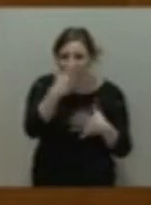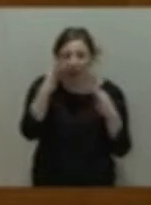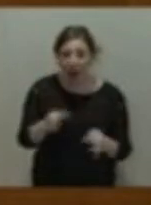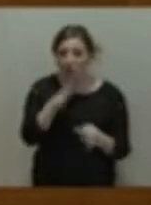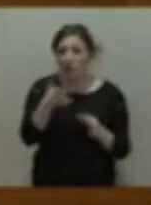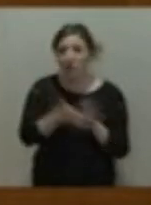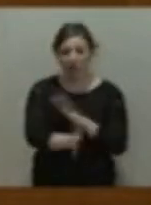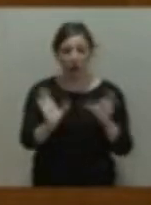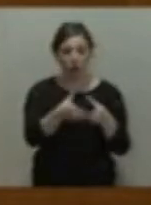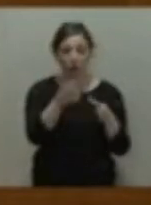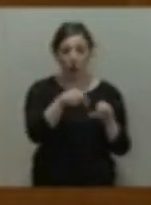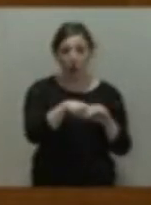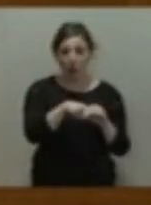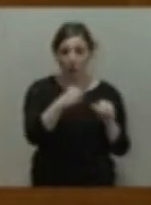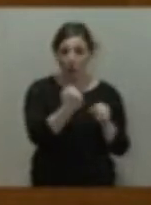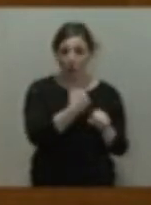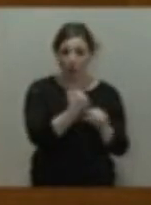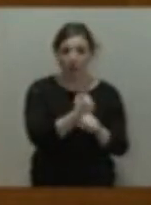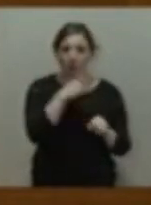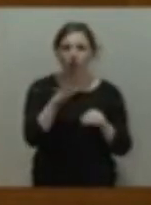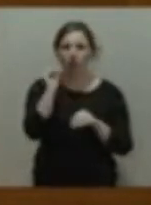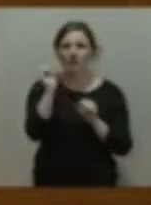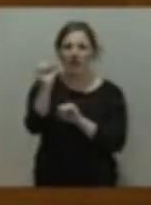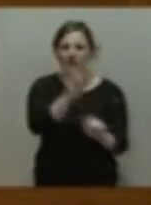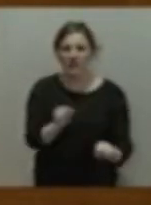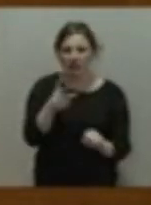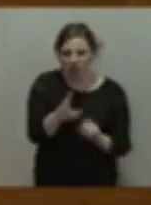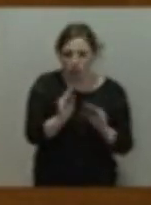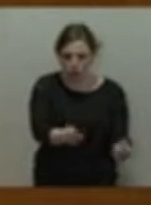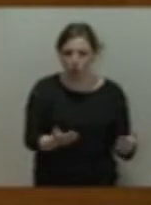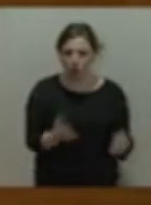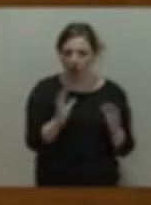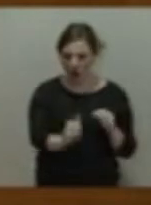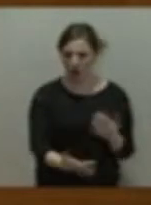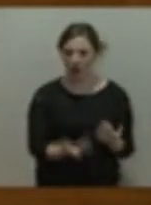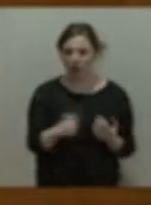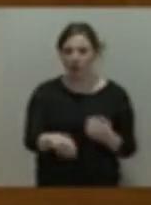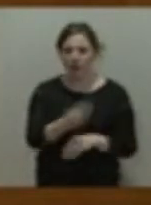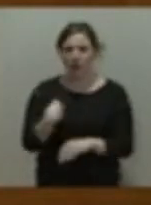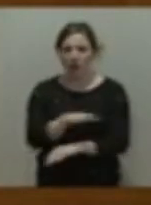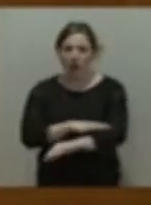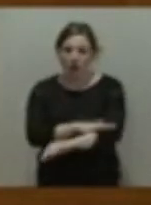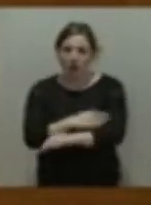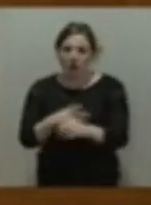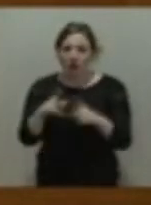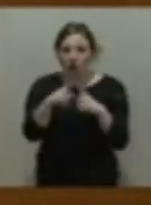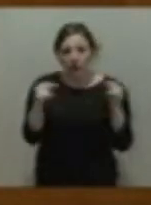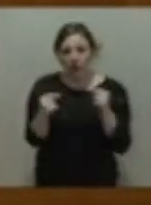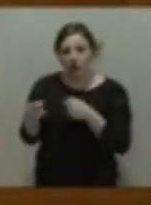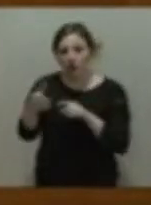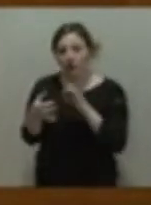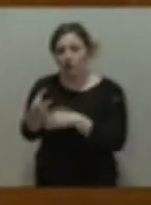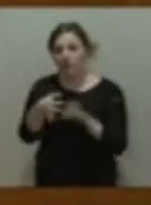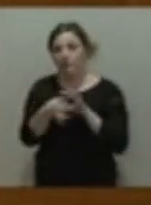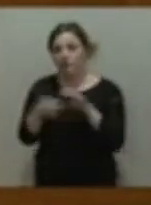la plantilla que solamente defiende los derechos que le corresponden. Una relación desde la Administración asturiana con empresas en las que debería